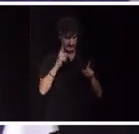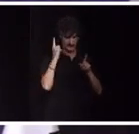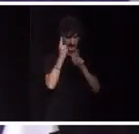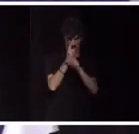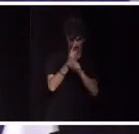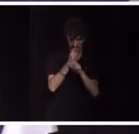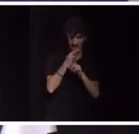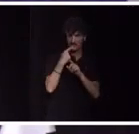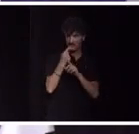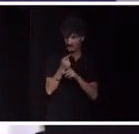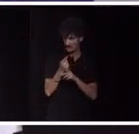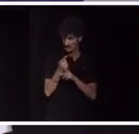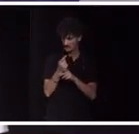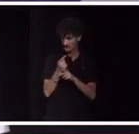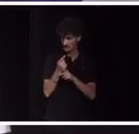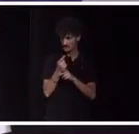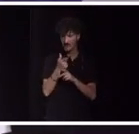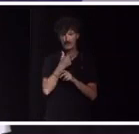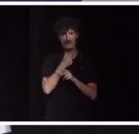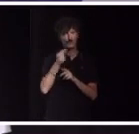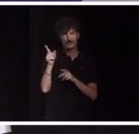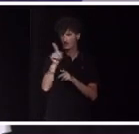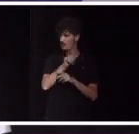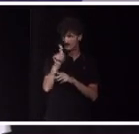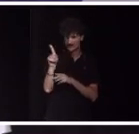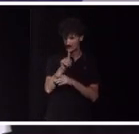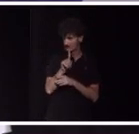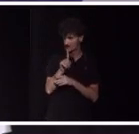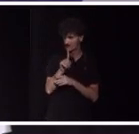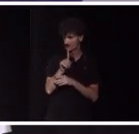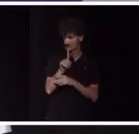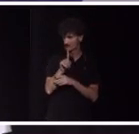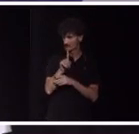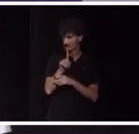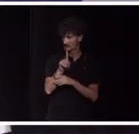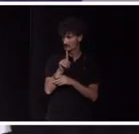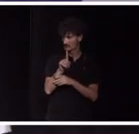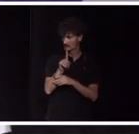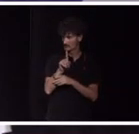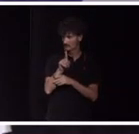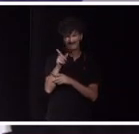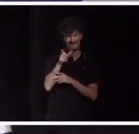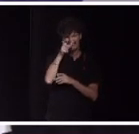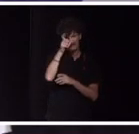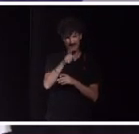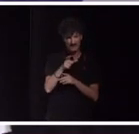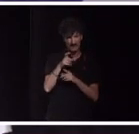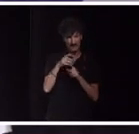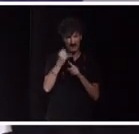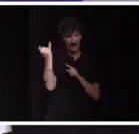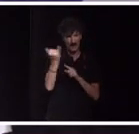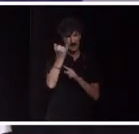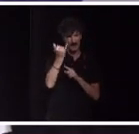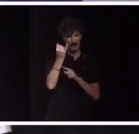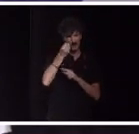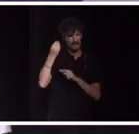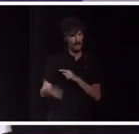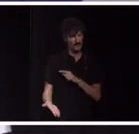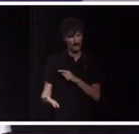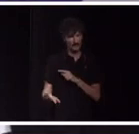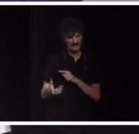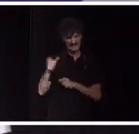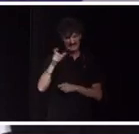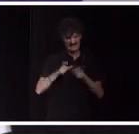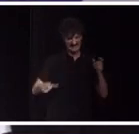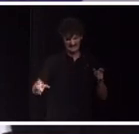últimamente, no les gusta que haya gente que procede de la clase trabajadora